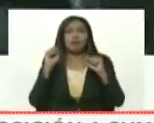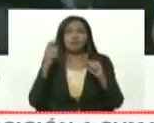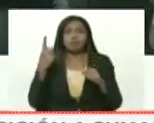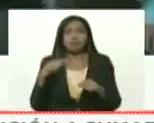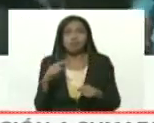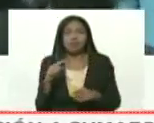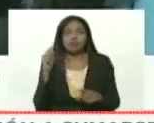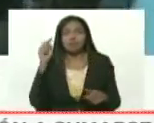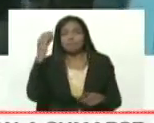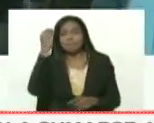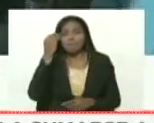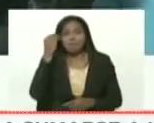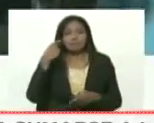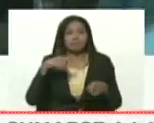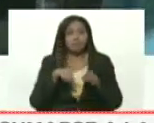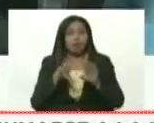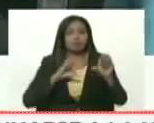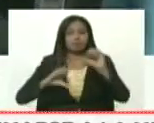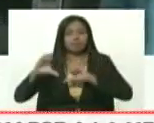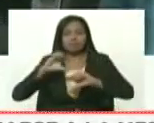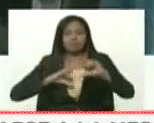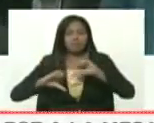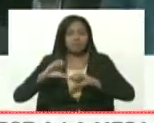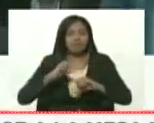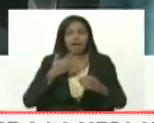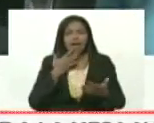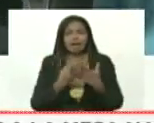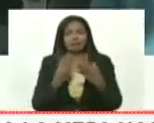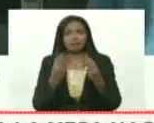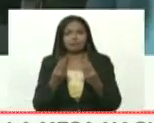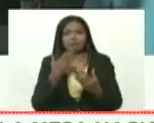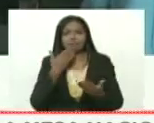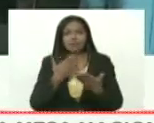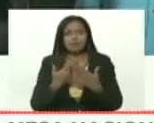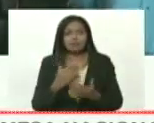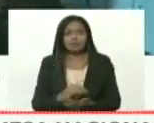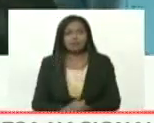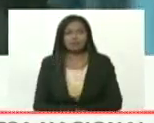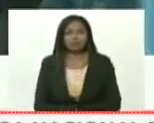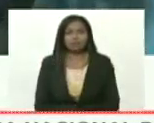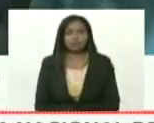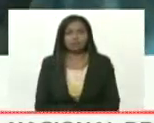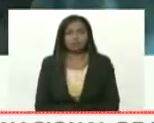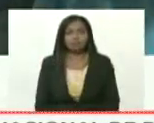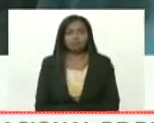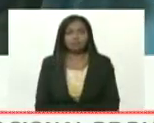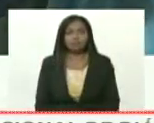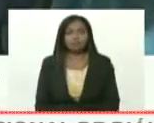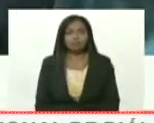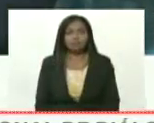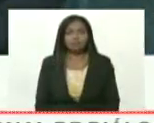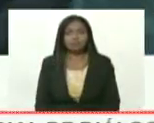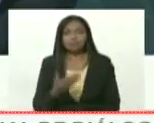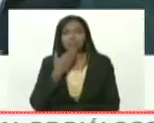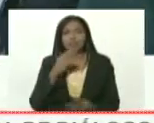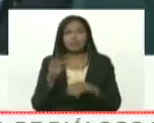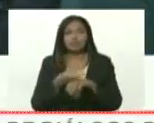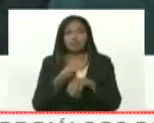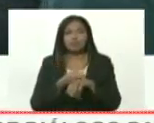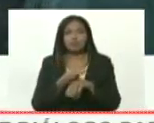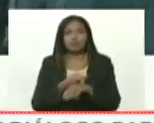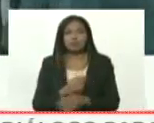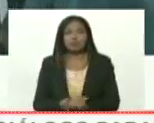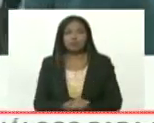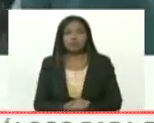tienen una mente científica. Gracias, muchas gracias. Muchas gracias. Señor presidente. Gracias, gobernador. Que Dios